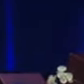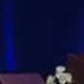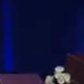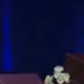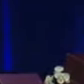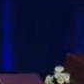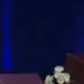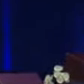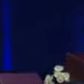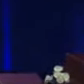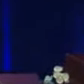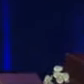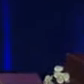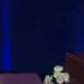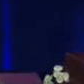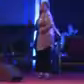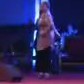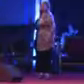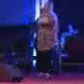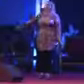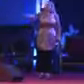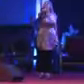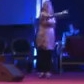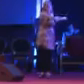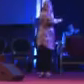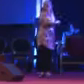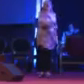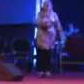tiene arte ni parte en tu vida.